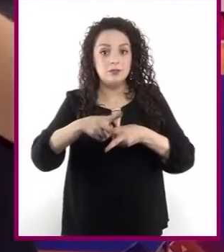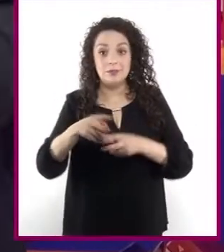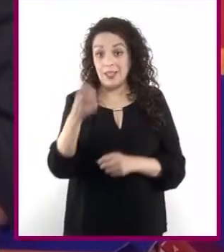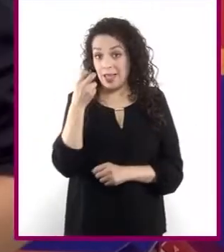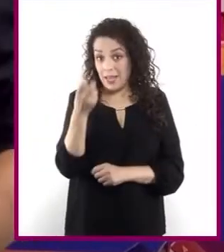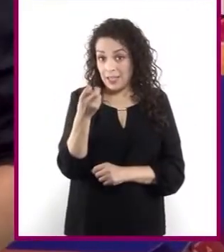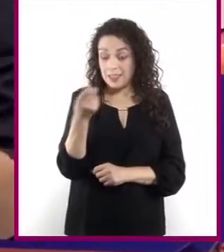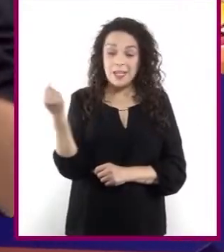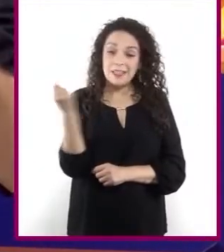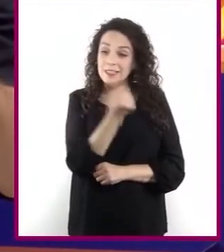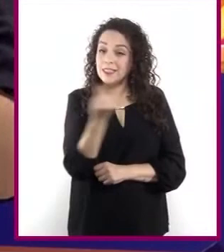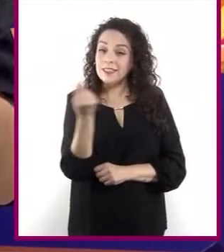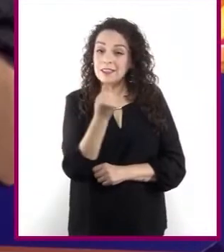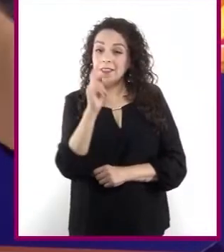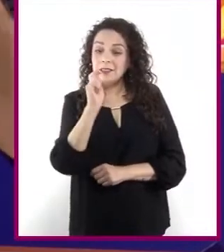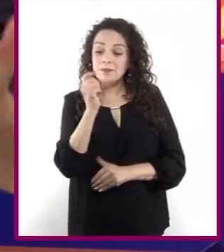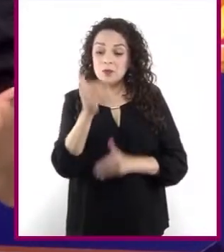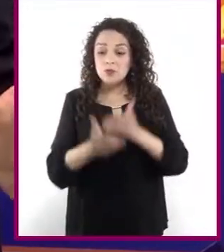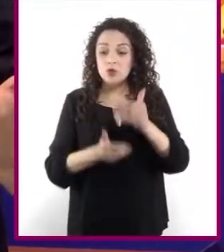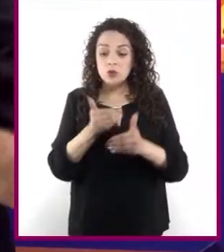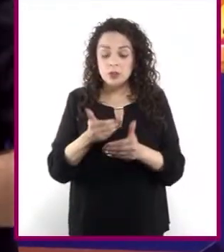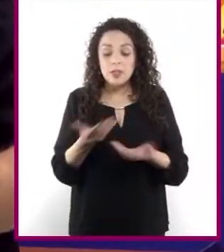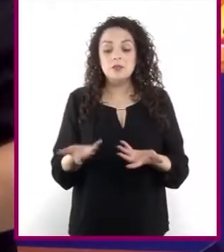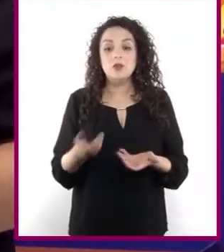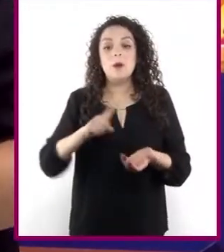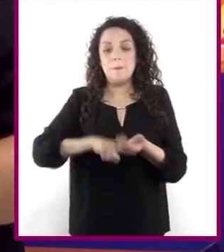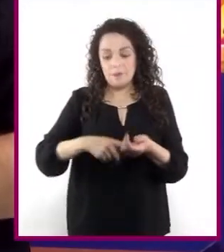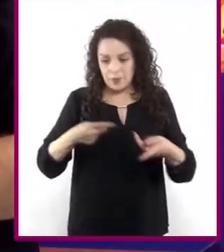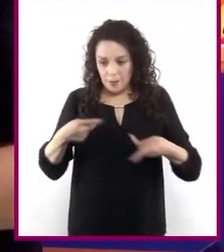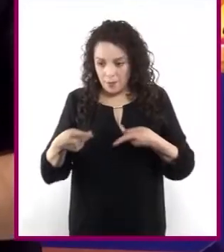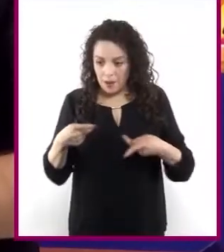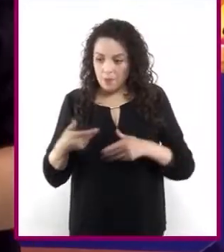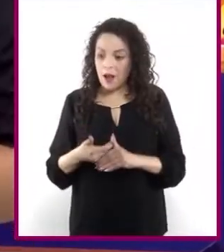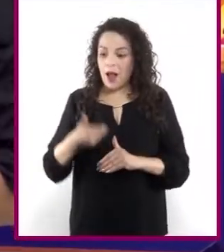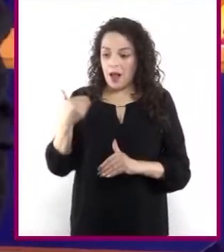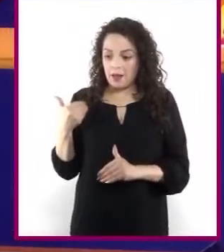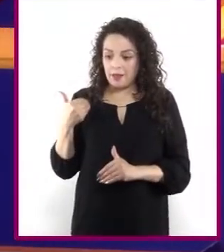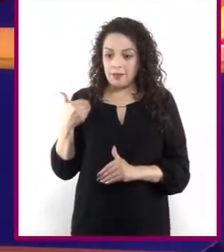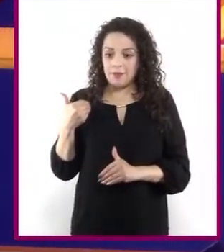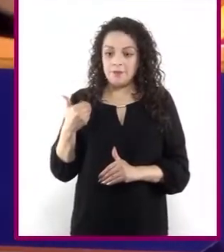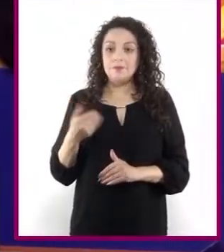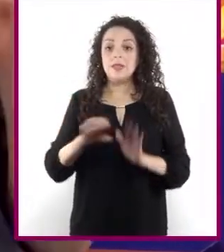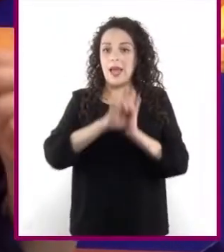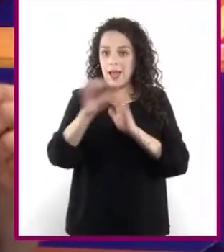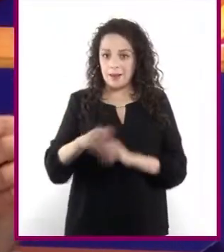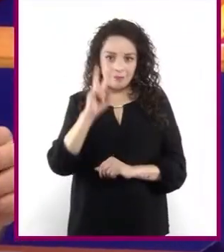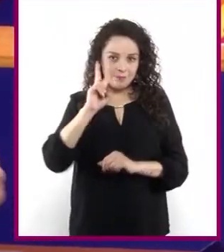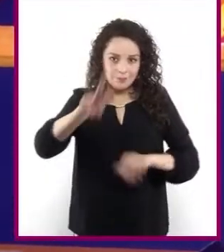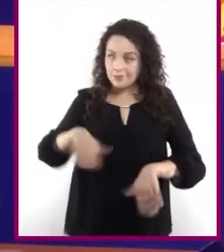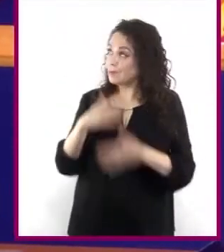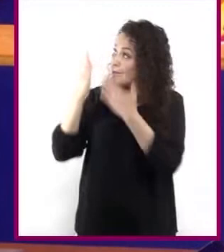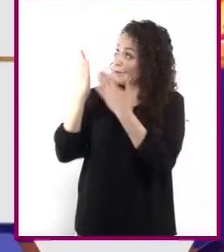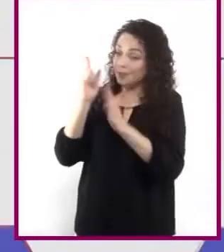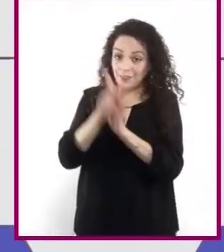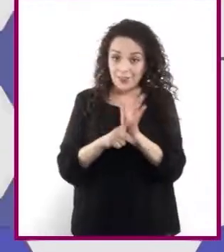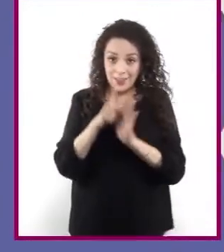alta requiere de un proceso y preparación, como en el siguiente caso. ¡Corre